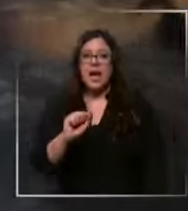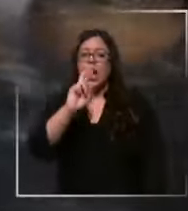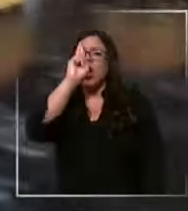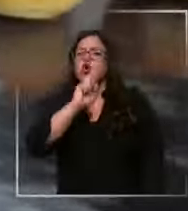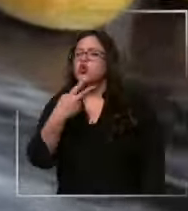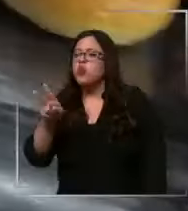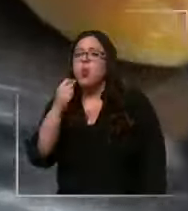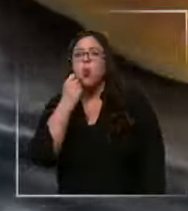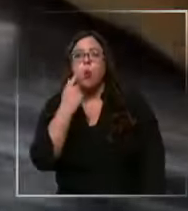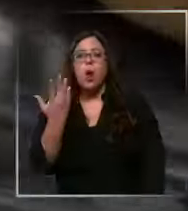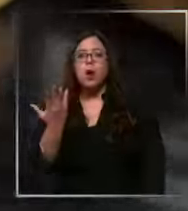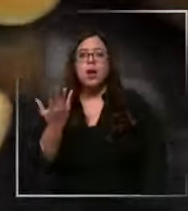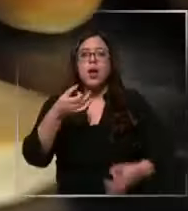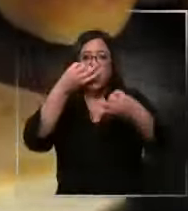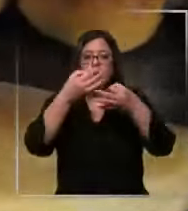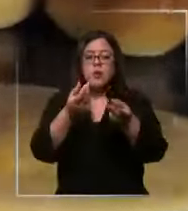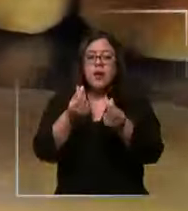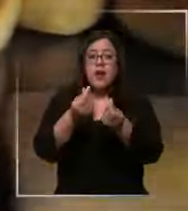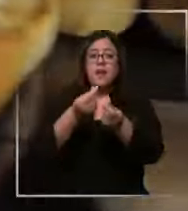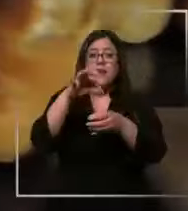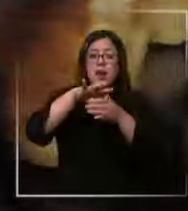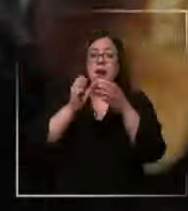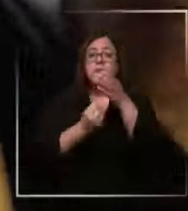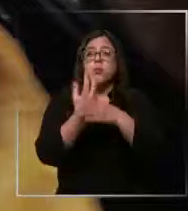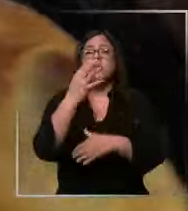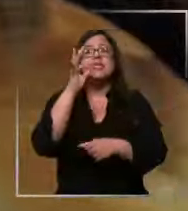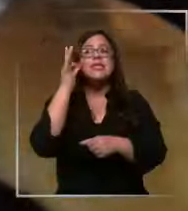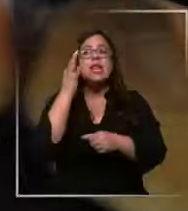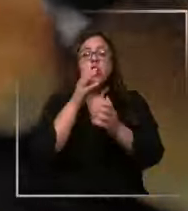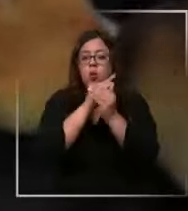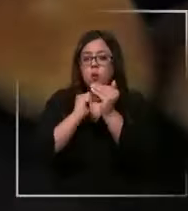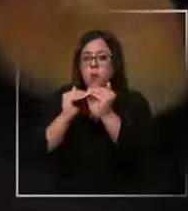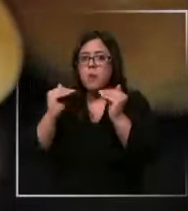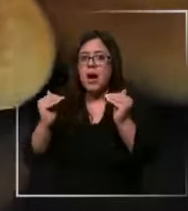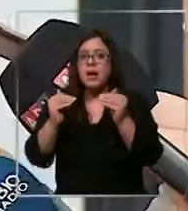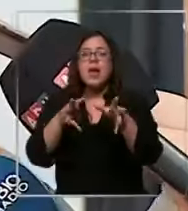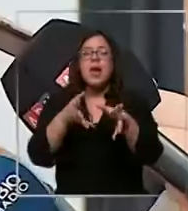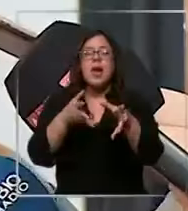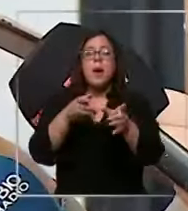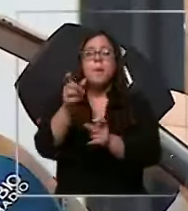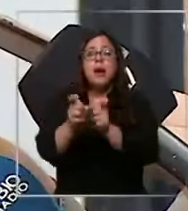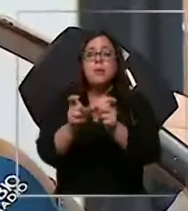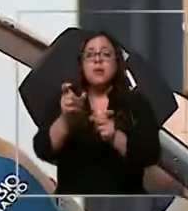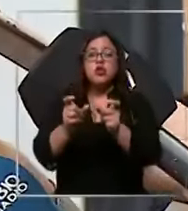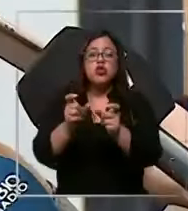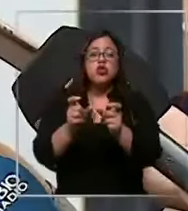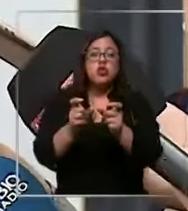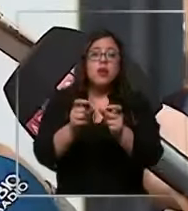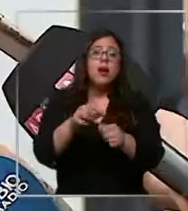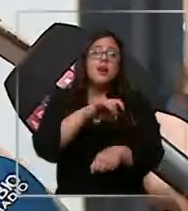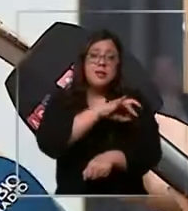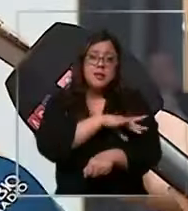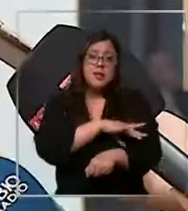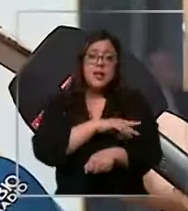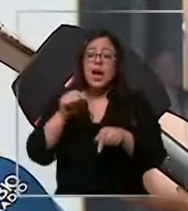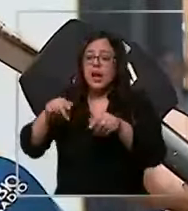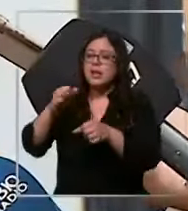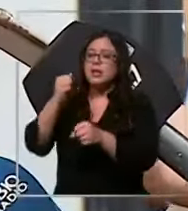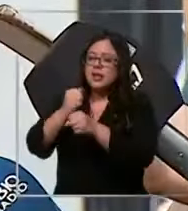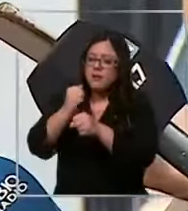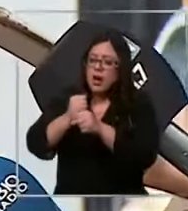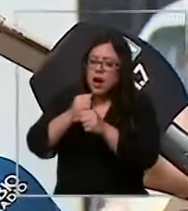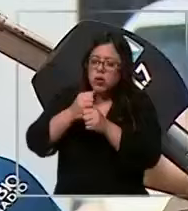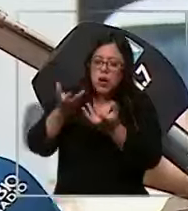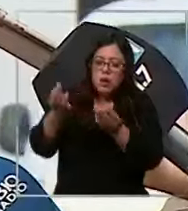estabilizar el precio del trigo para los productores nacionales. Se ha estado trabajando durante varios meses respecto de